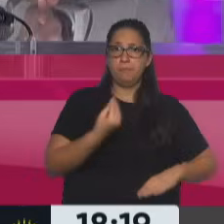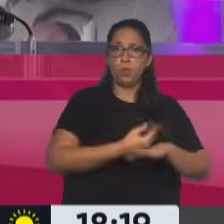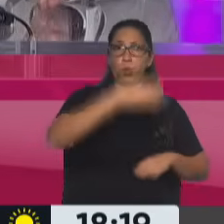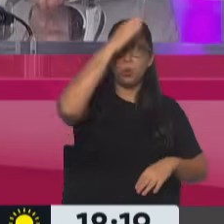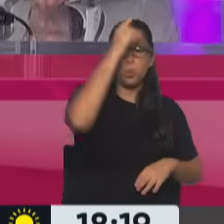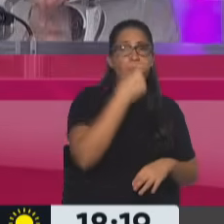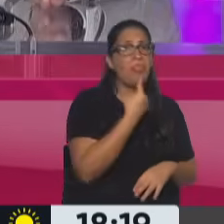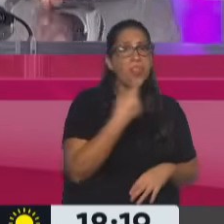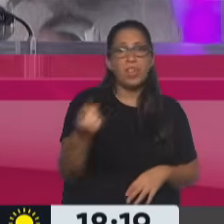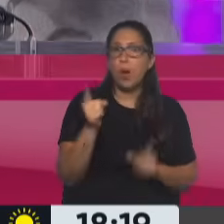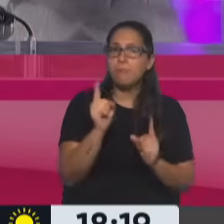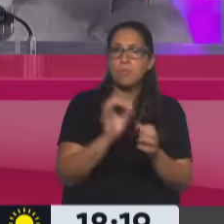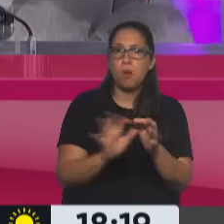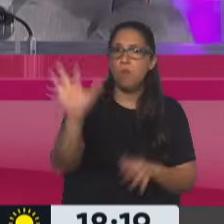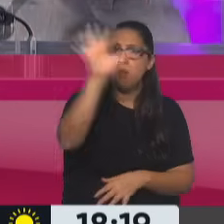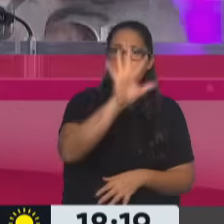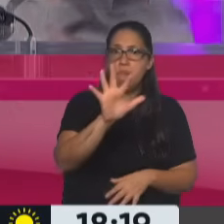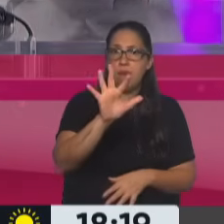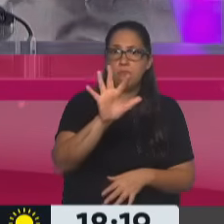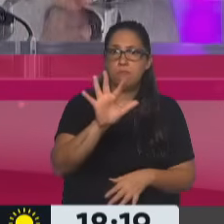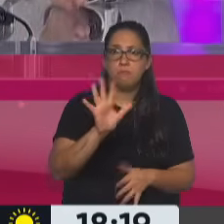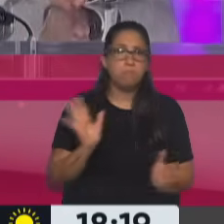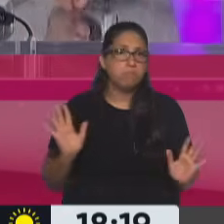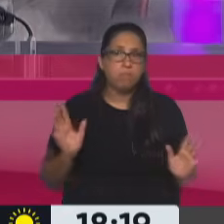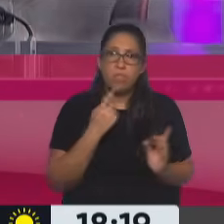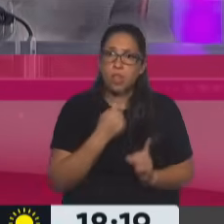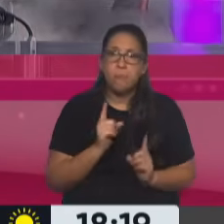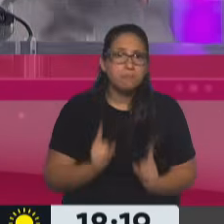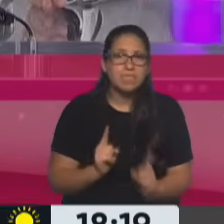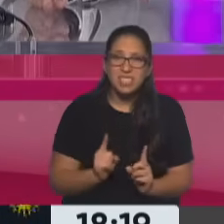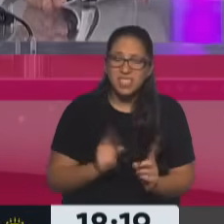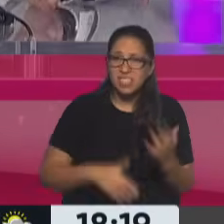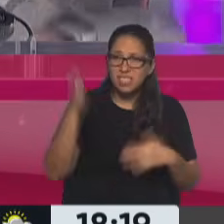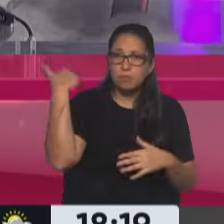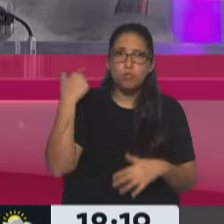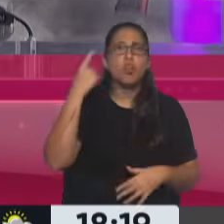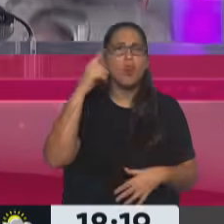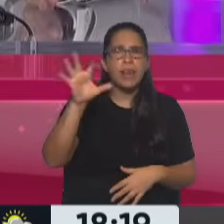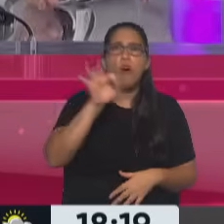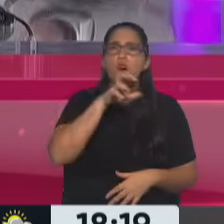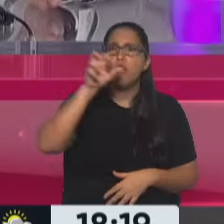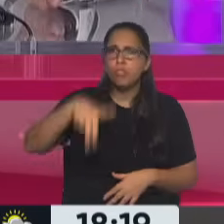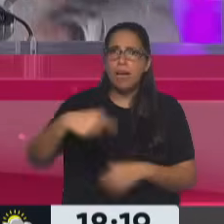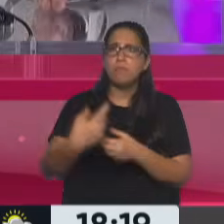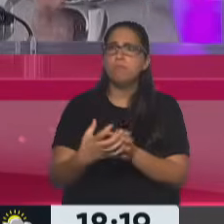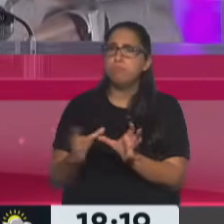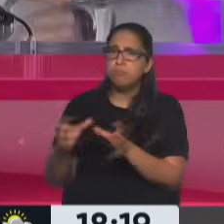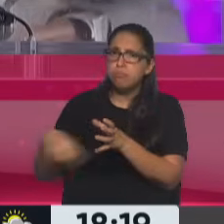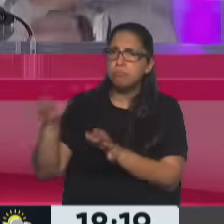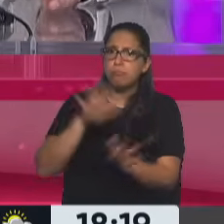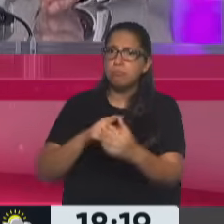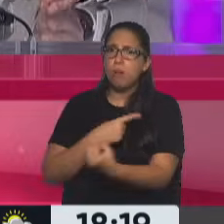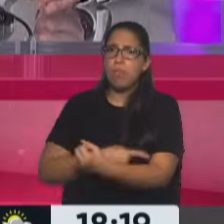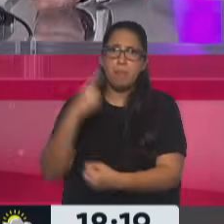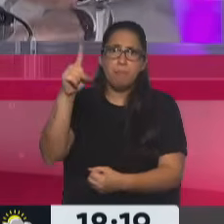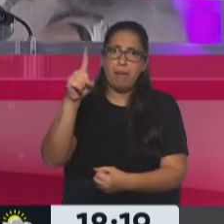dijo exactamente lo mismo a Europa. Digamos, a mí Europa, tengo todo bien, creo en la OTAN. El problema es que A, no gasta